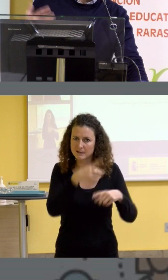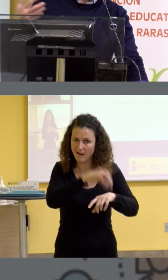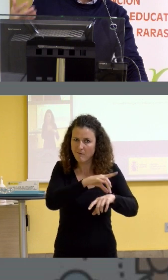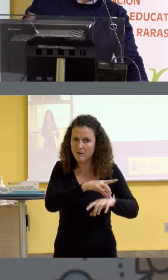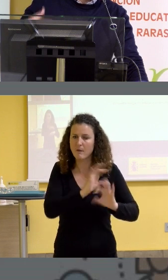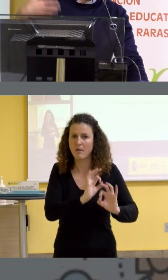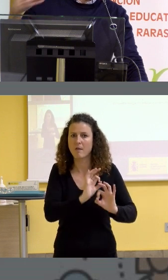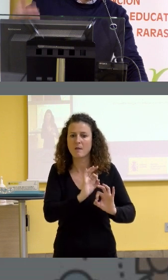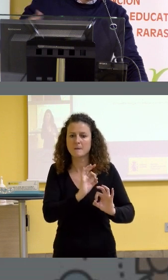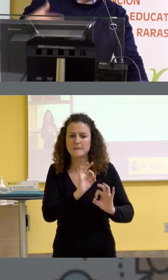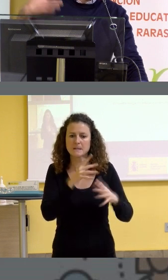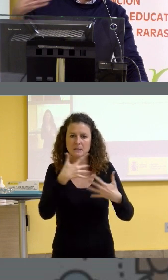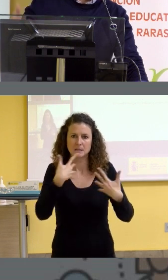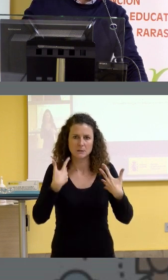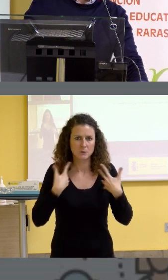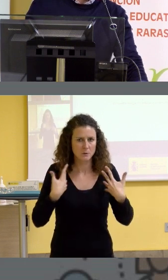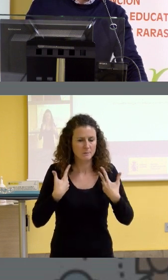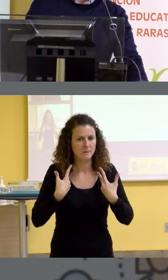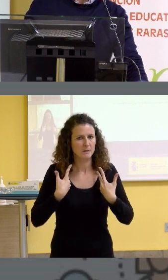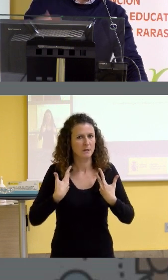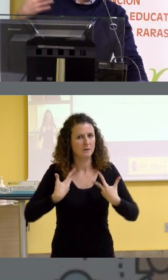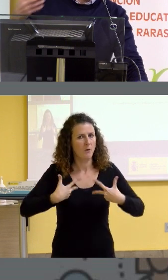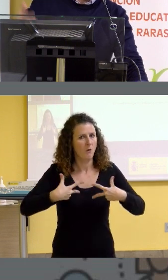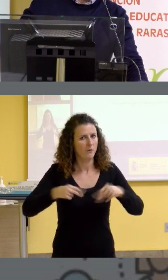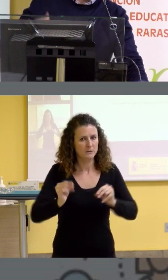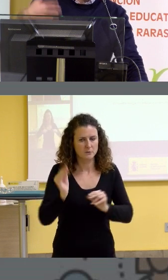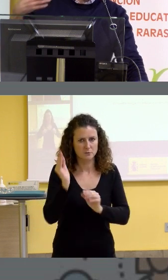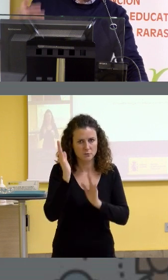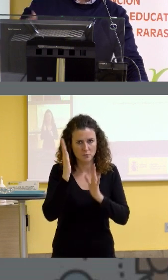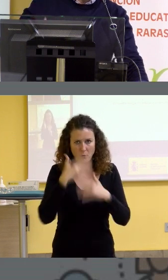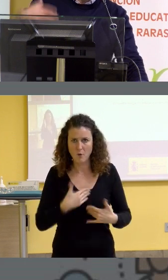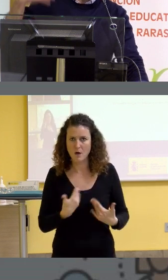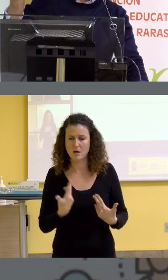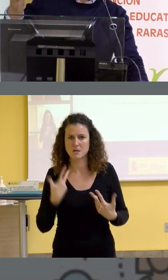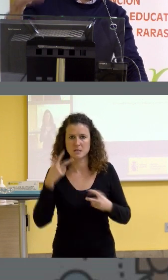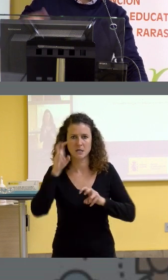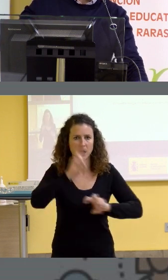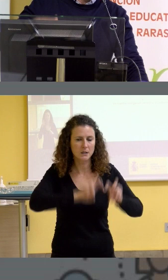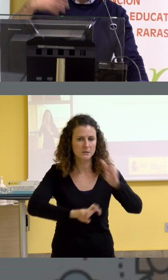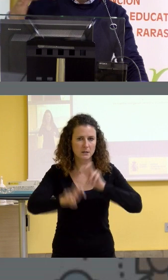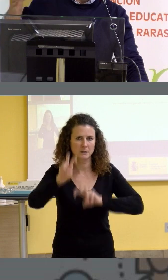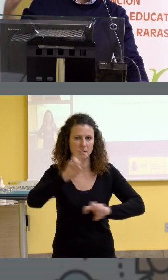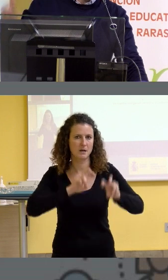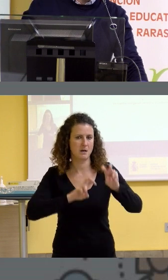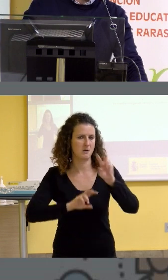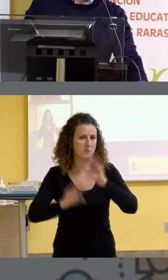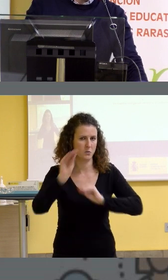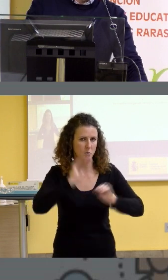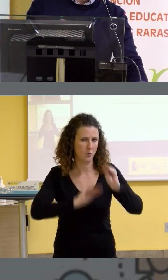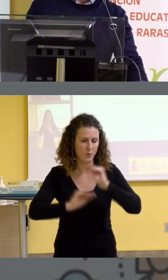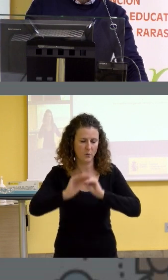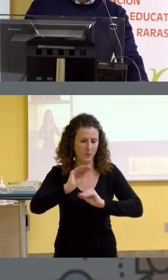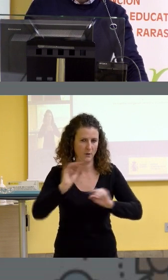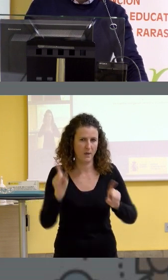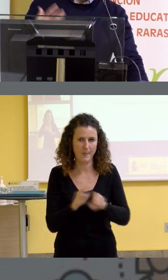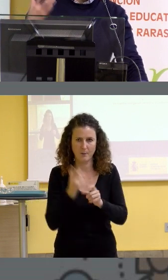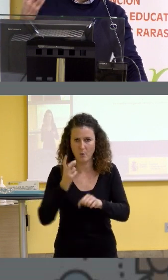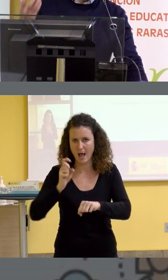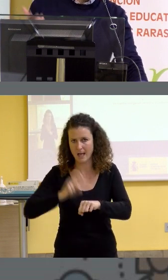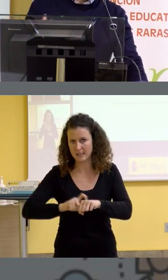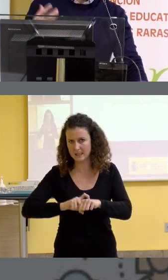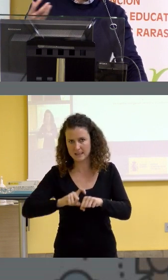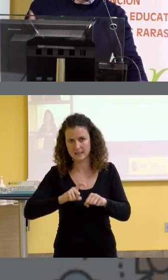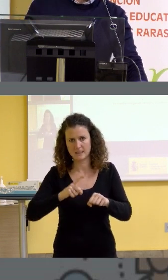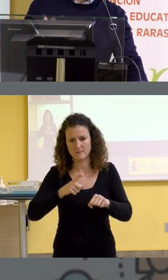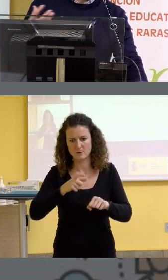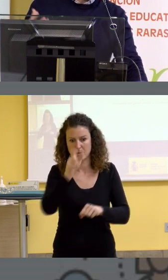junto con este sufrimiento que no termina, junto con esa búsqueda de soluciones del tipo que sean, las